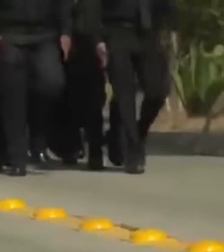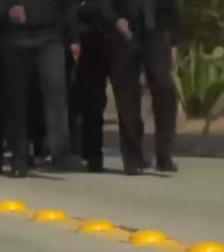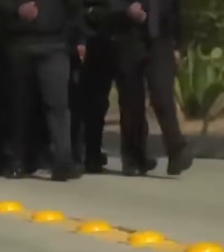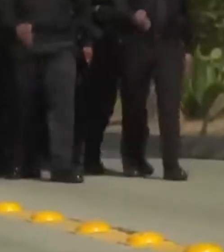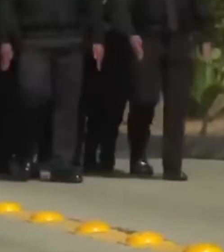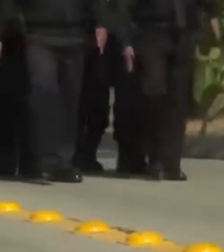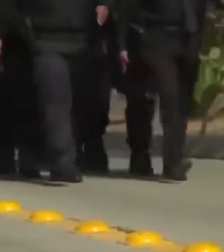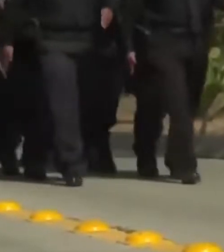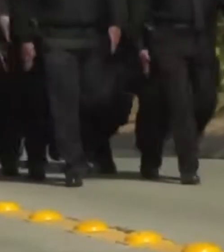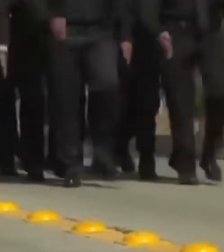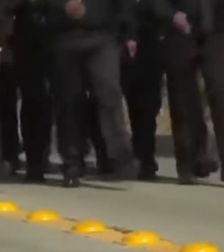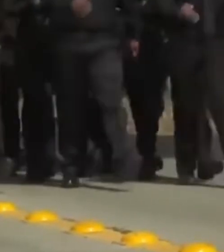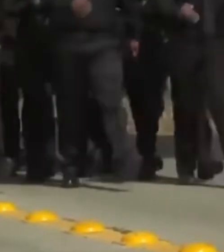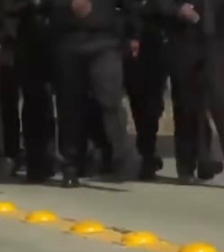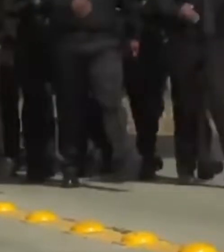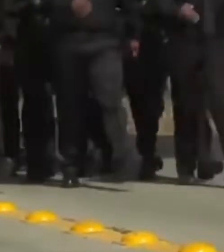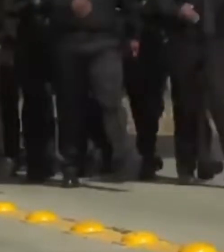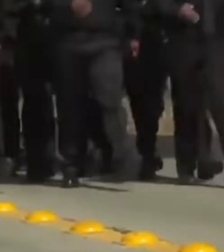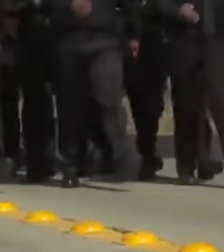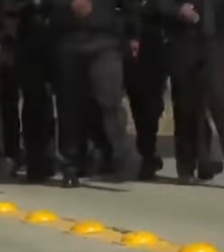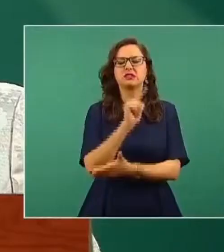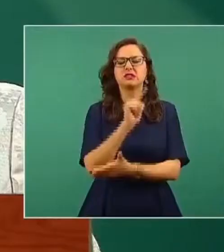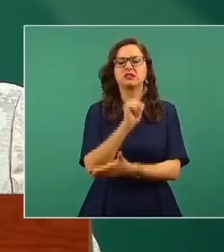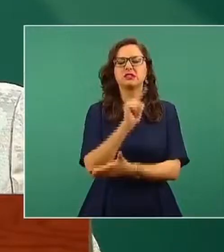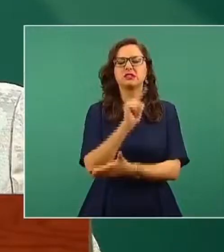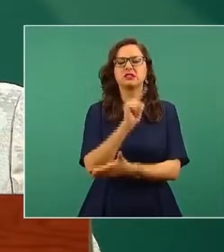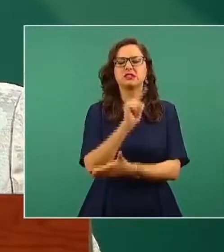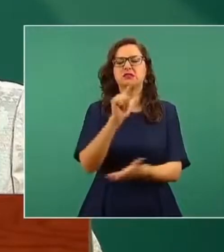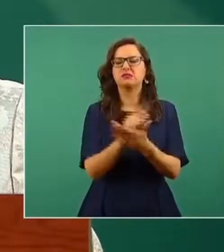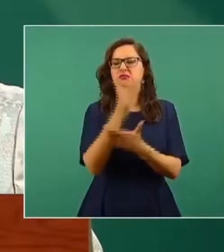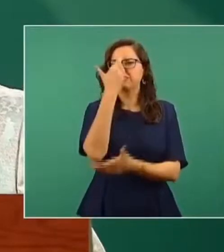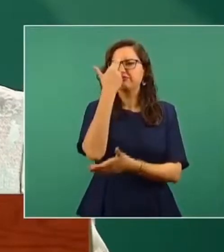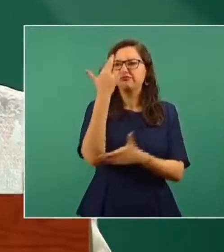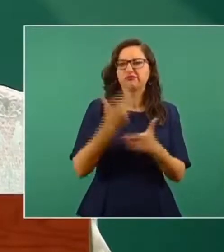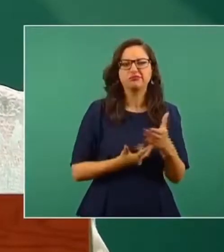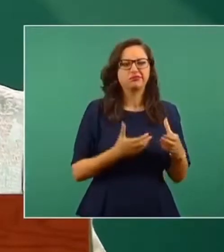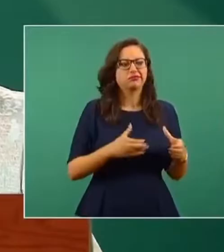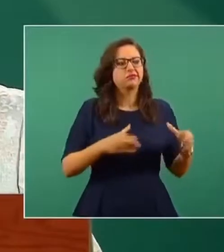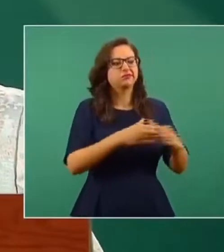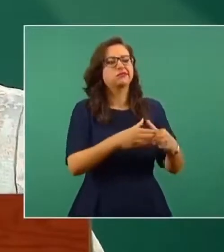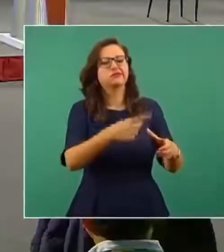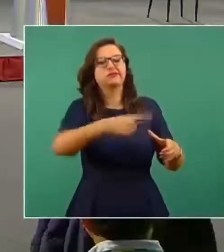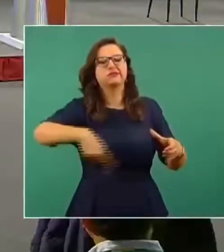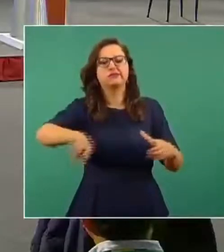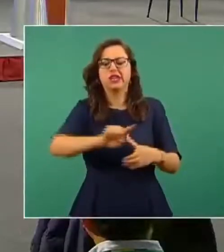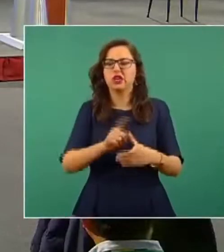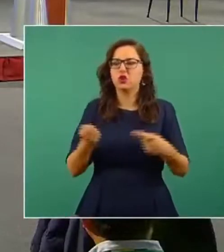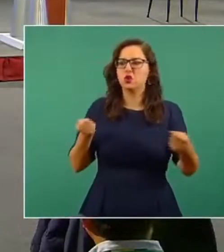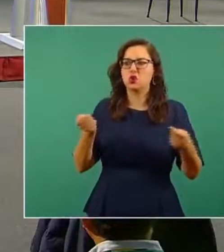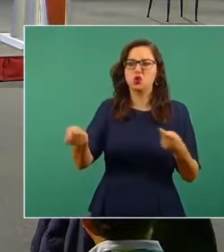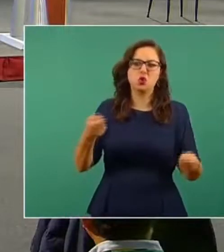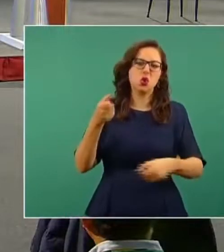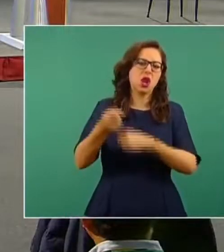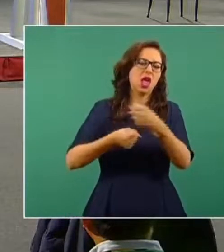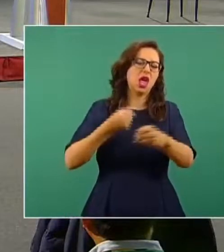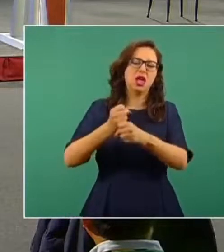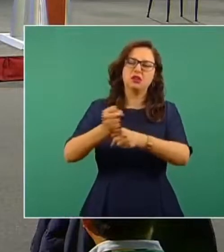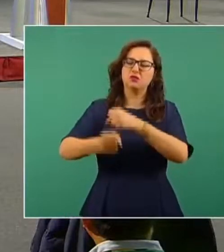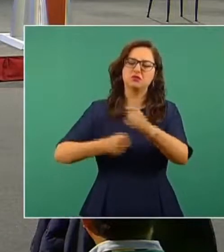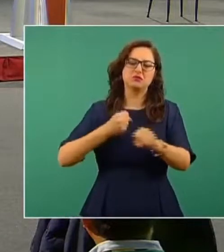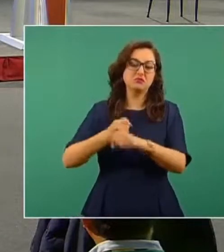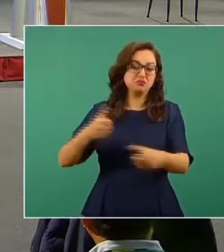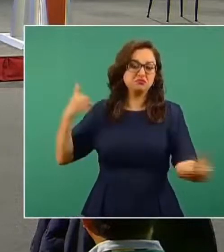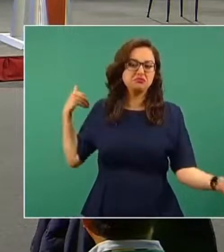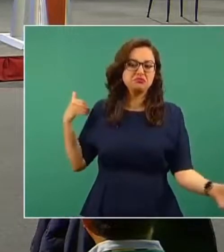ha habido 73 delitos relacionados con acontecimientos vincularos al proceso electoral, acontecimientos